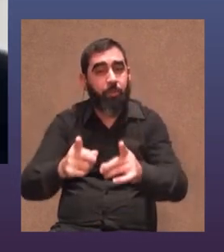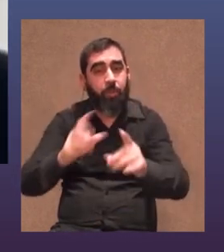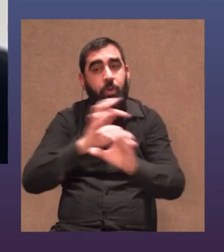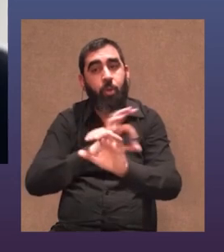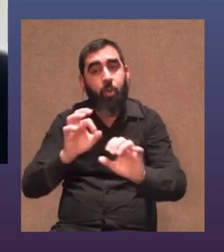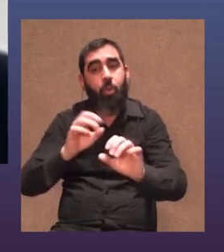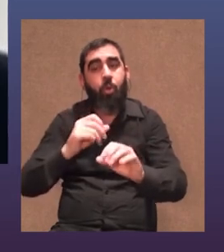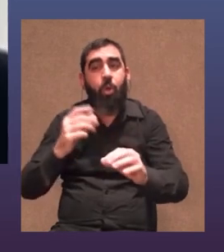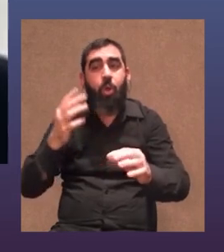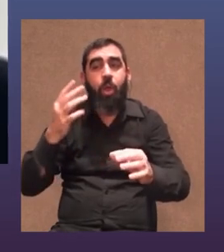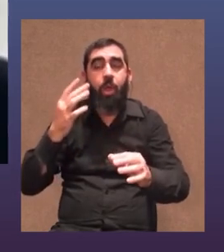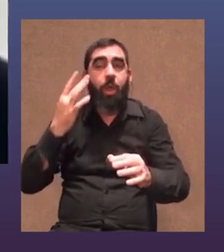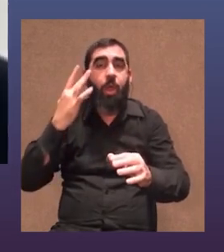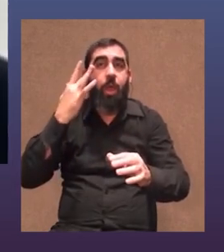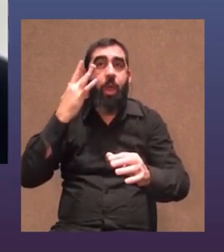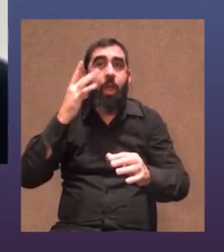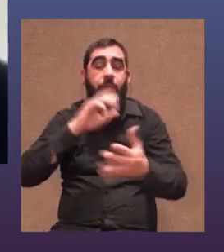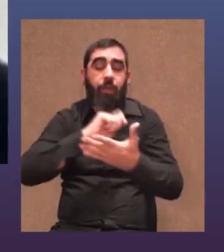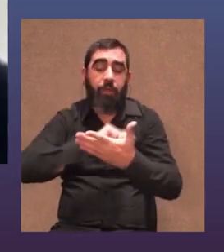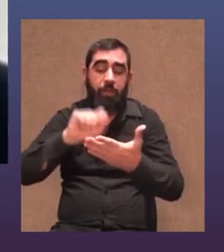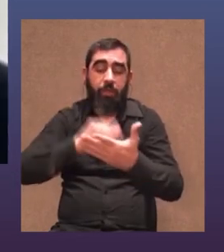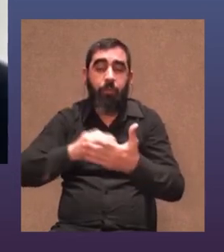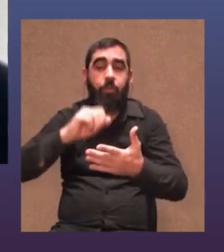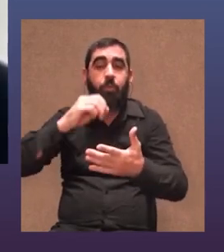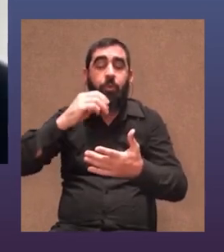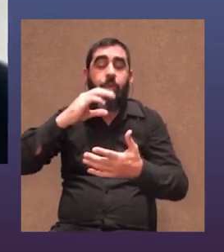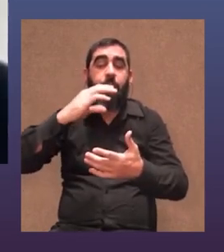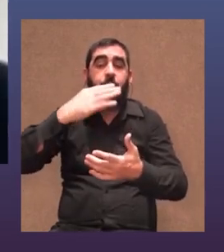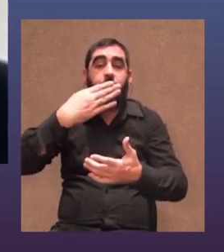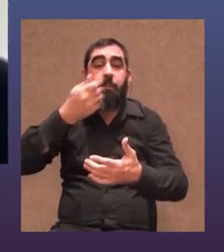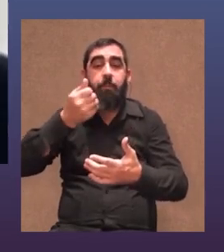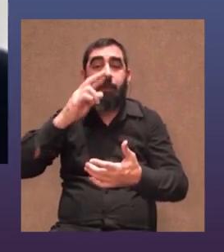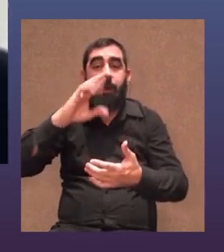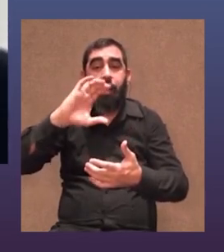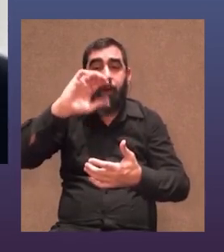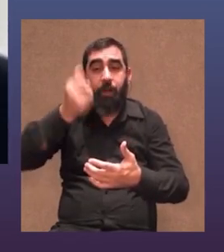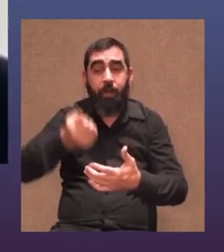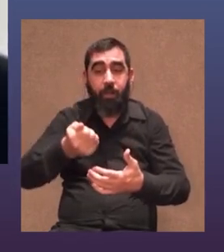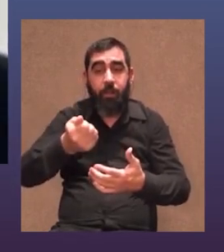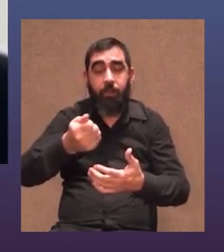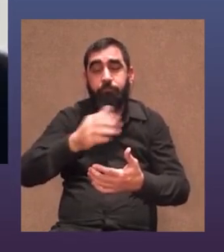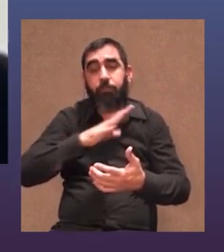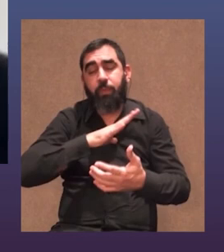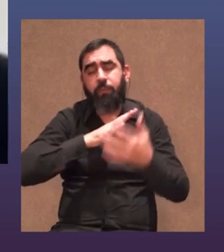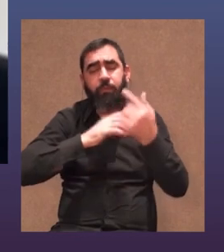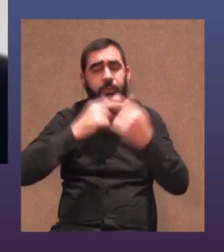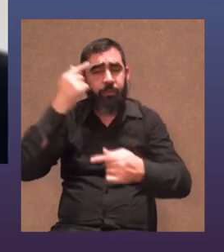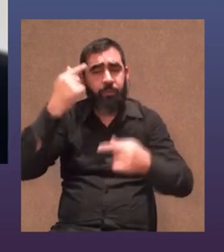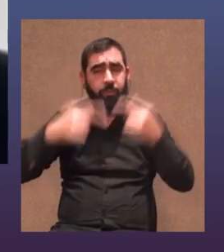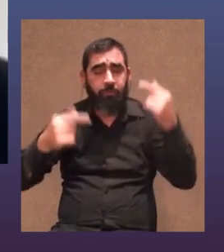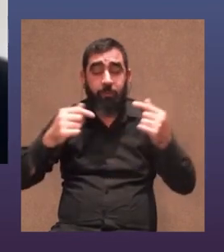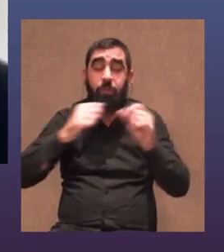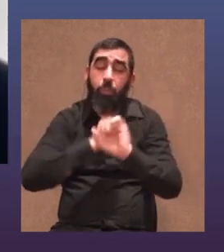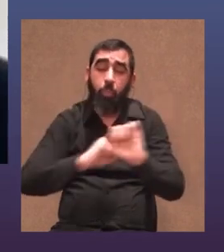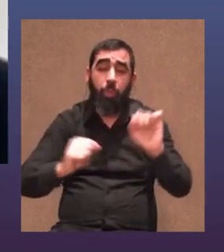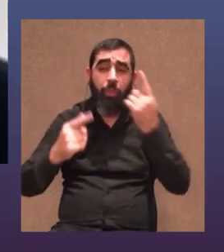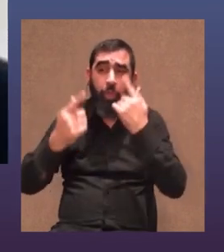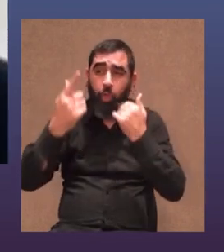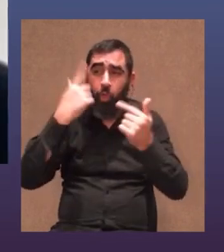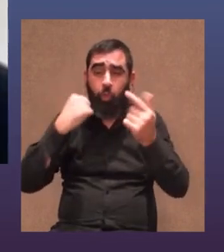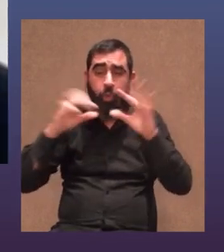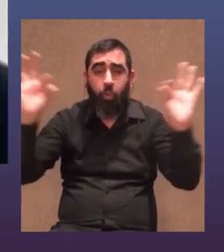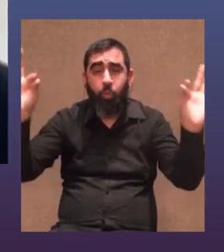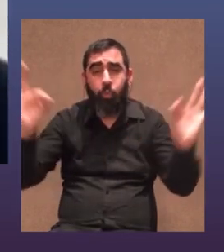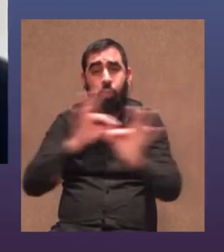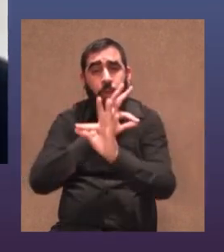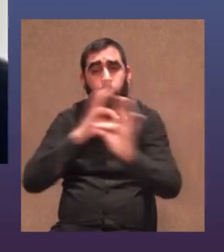una obra de Calderón de la Barca, no sé, y también Bartók, y puedo llorar con una sinfonía de